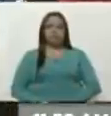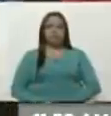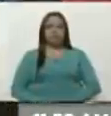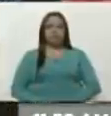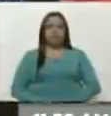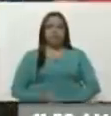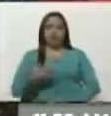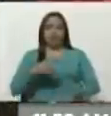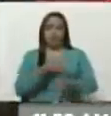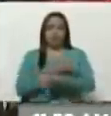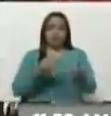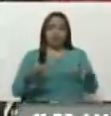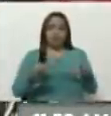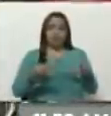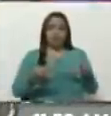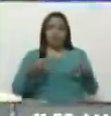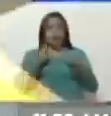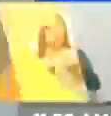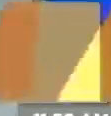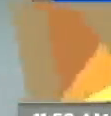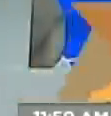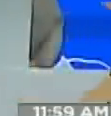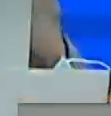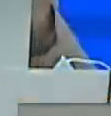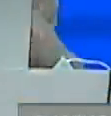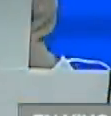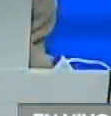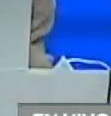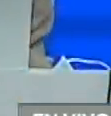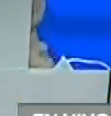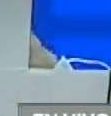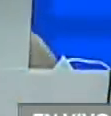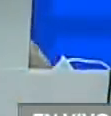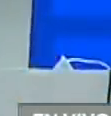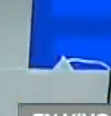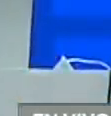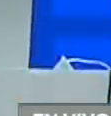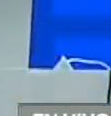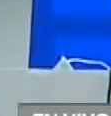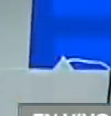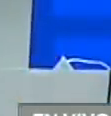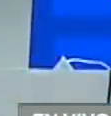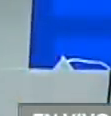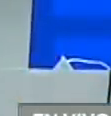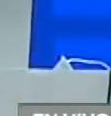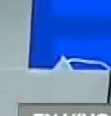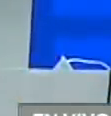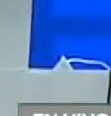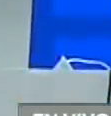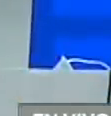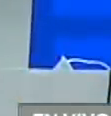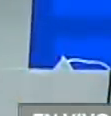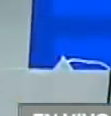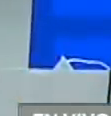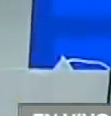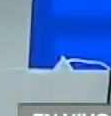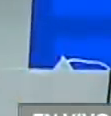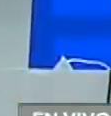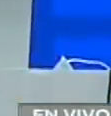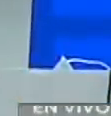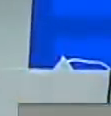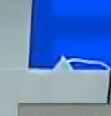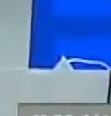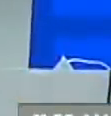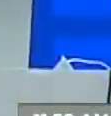me autocritico que tú has fallado los principios del partido, no mereces ese cargo de dirección que tienes, etcétera.